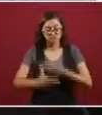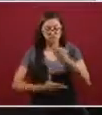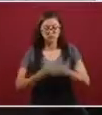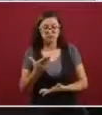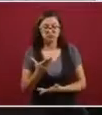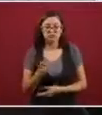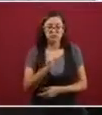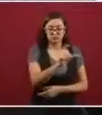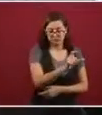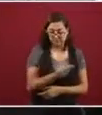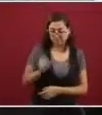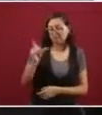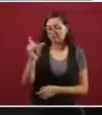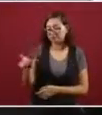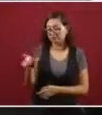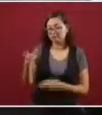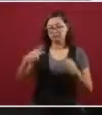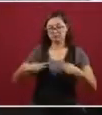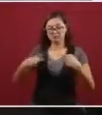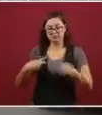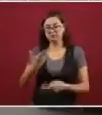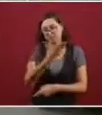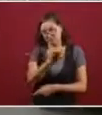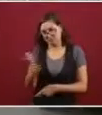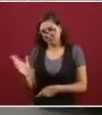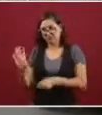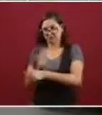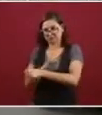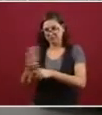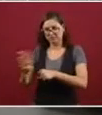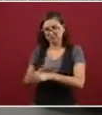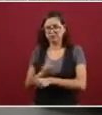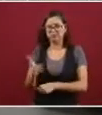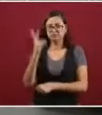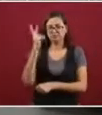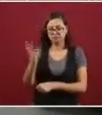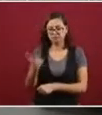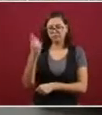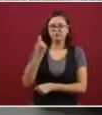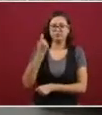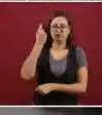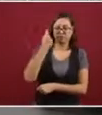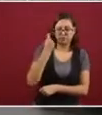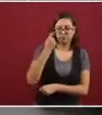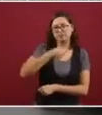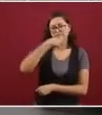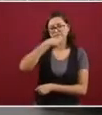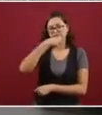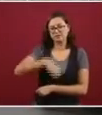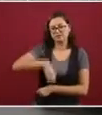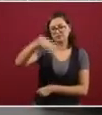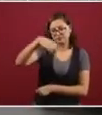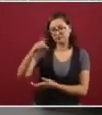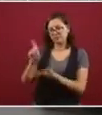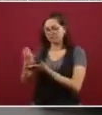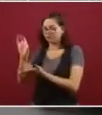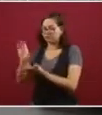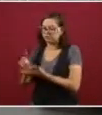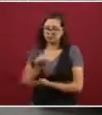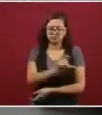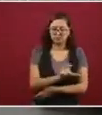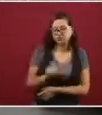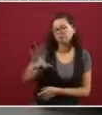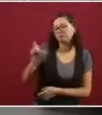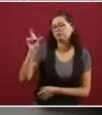en notificarles a los beneficiarios de las dos pensiones, tanto como la de adultos mayores y la de discapacidad,